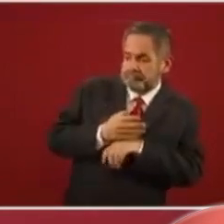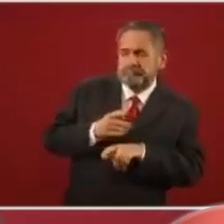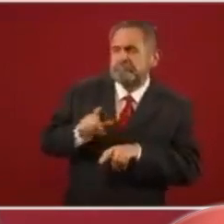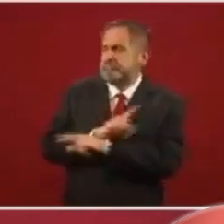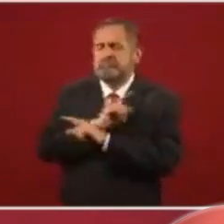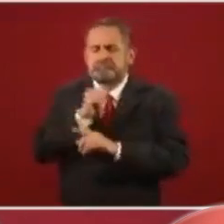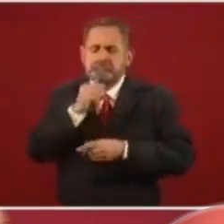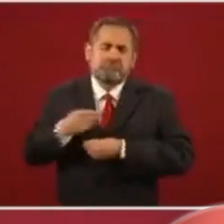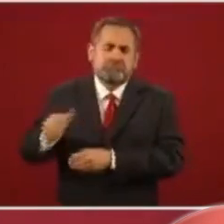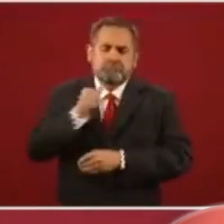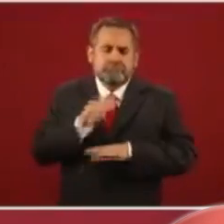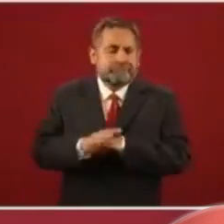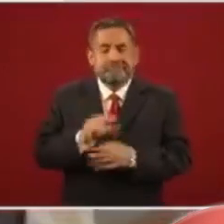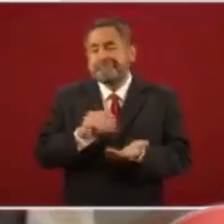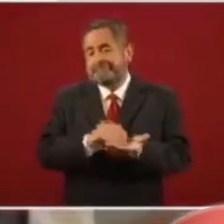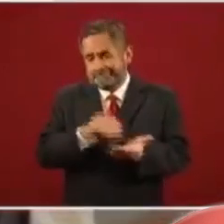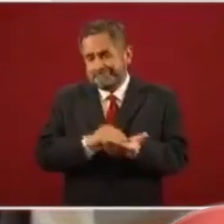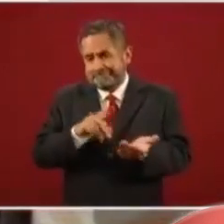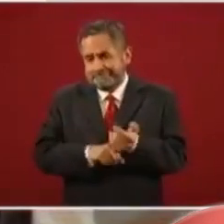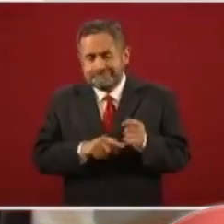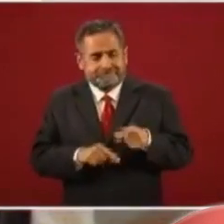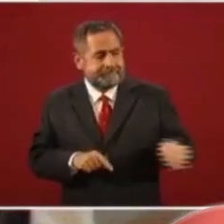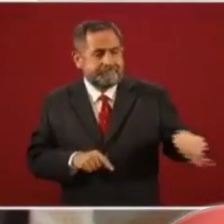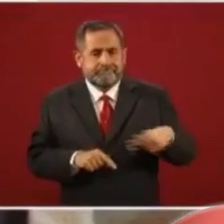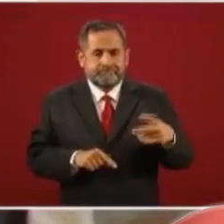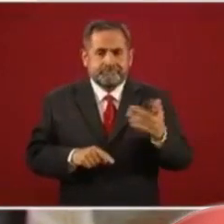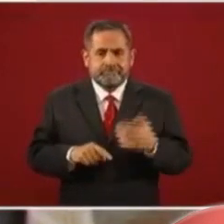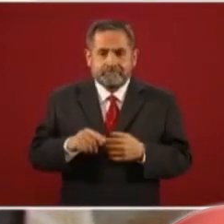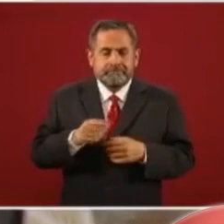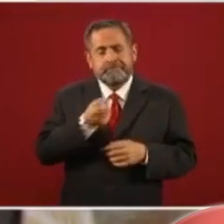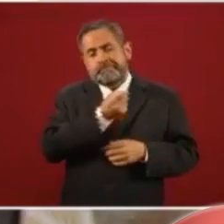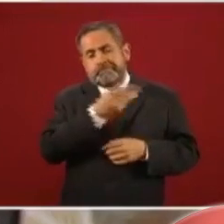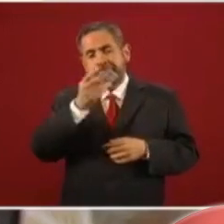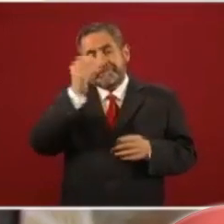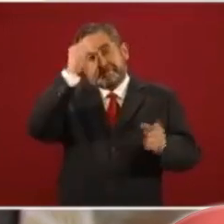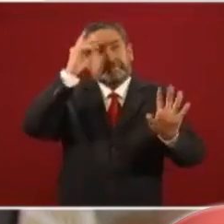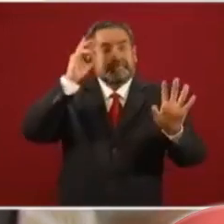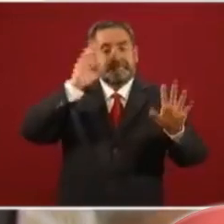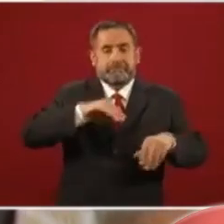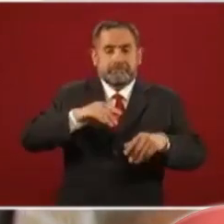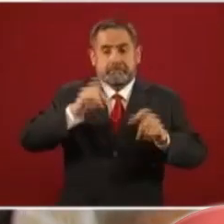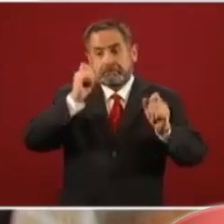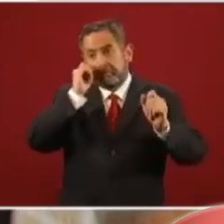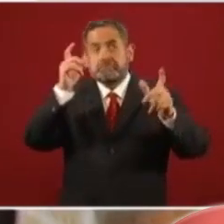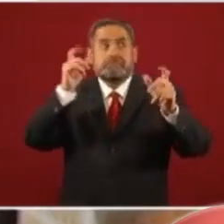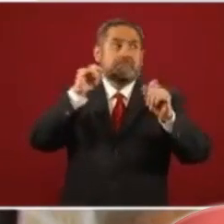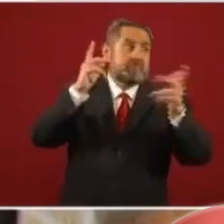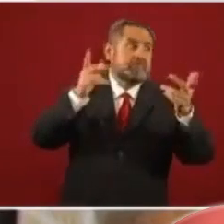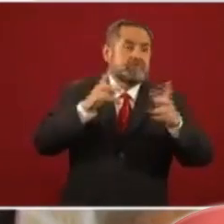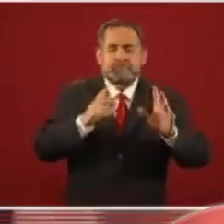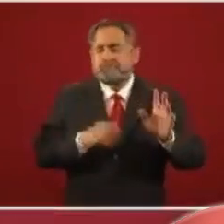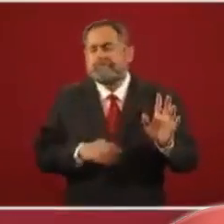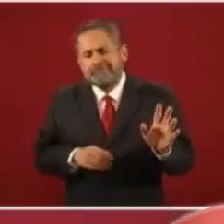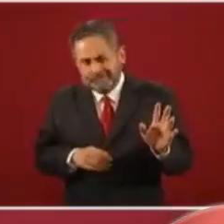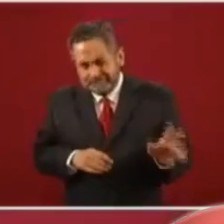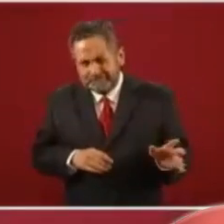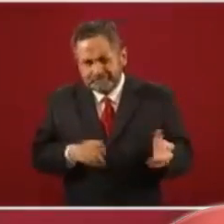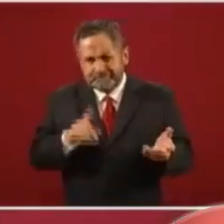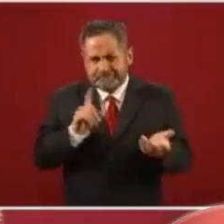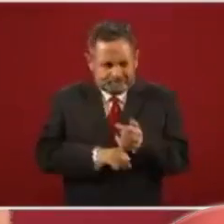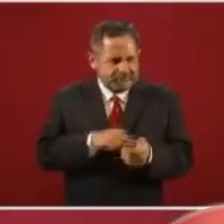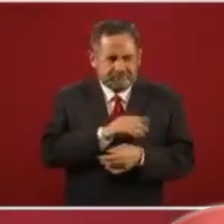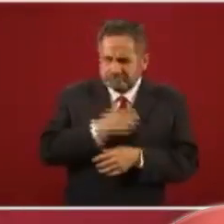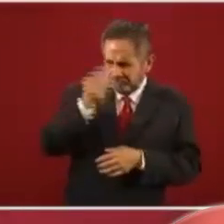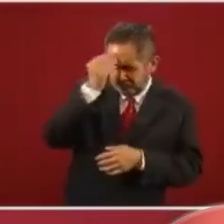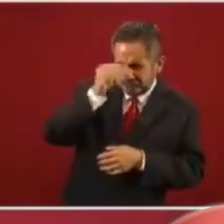saboteando. Algunos opinólogos de repente se sorprenden que hablemos de sabotaje. Hablamos de